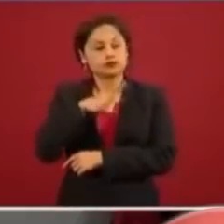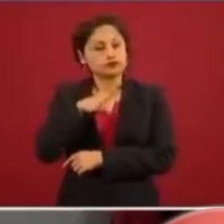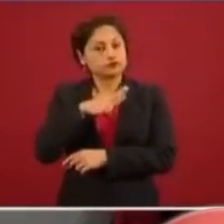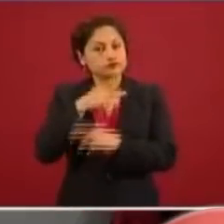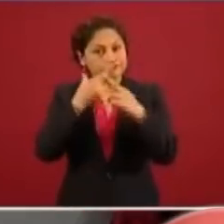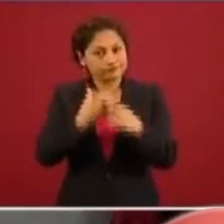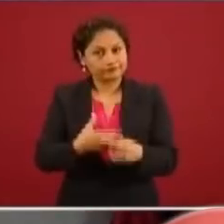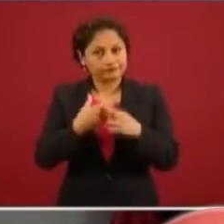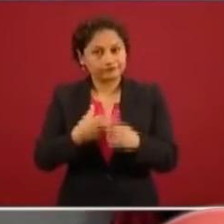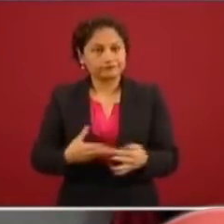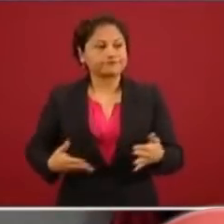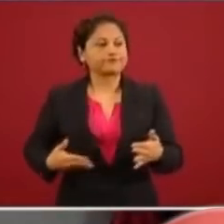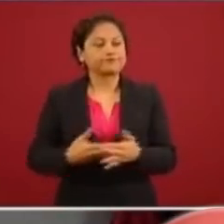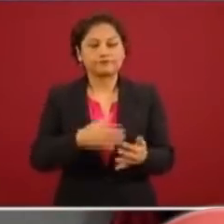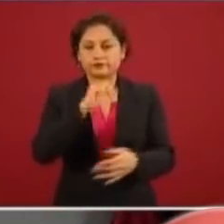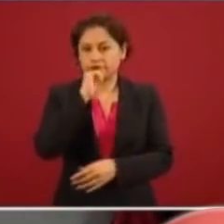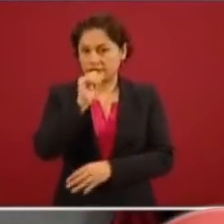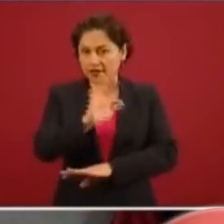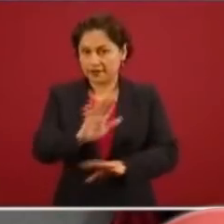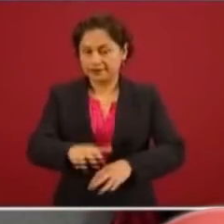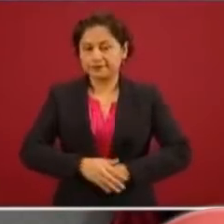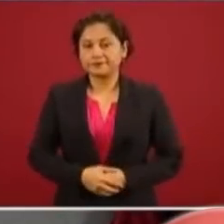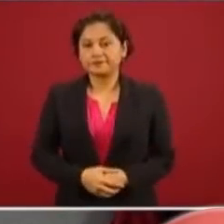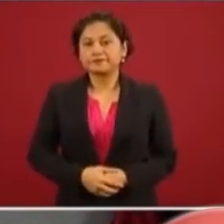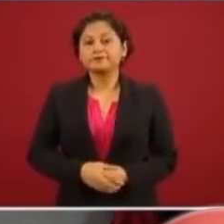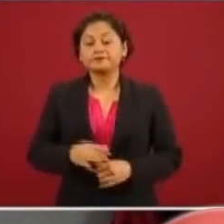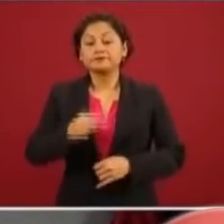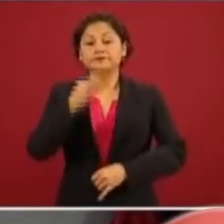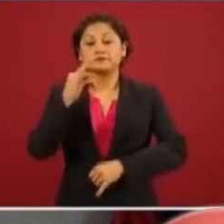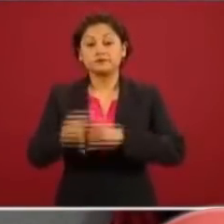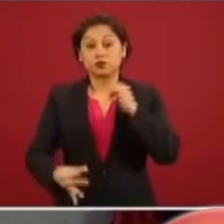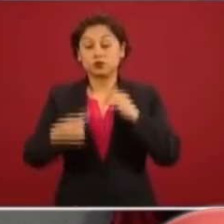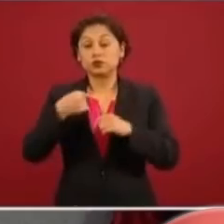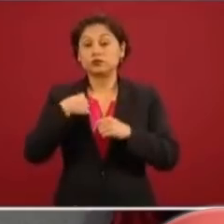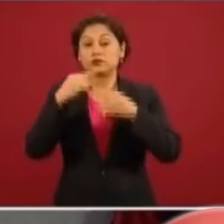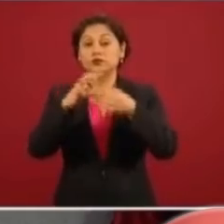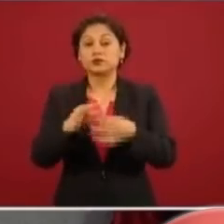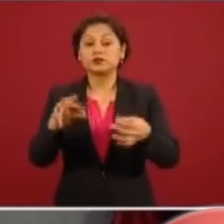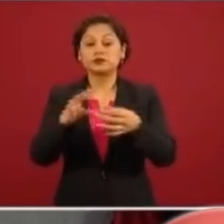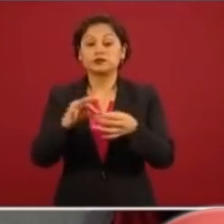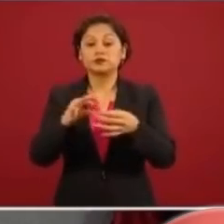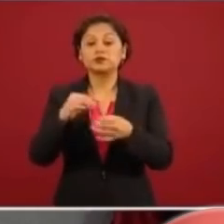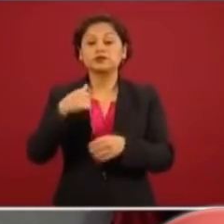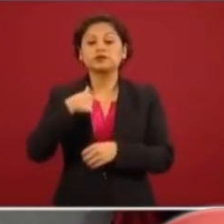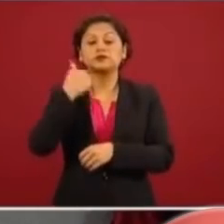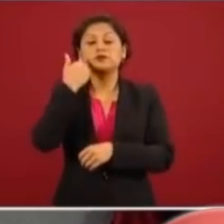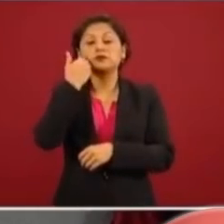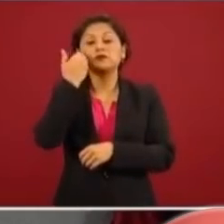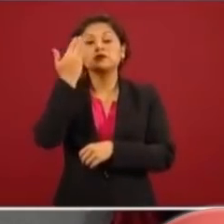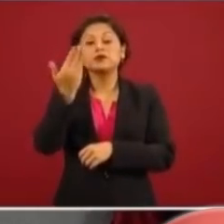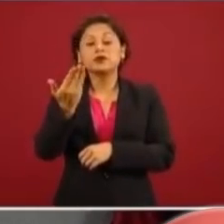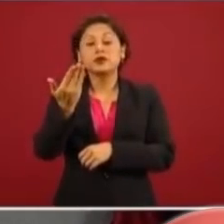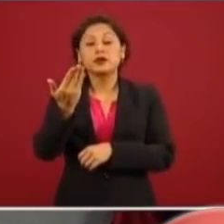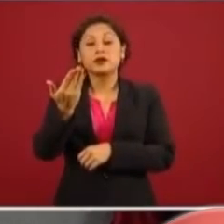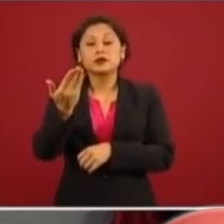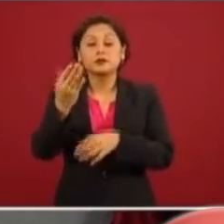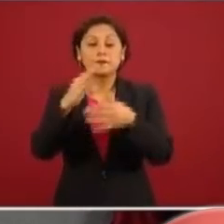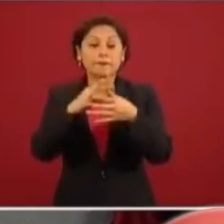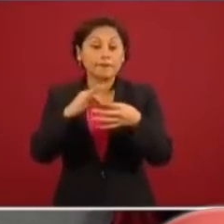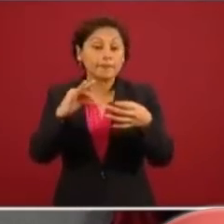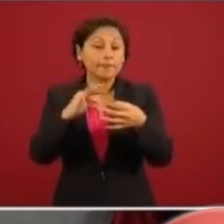El último punto que yo quería saber es que quería ponerles a ustedes en lo que habían